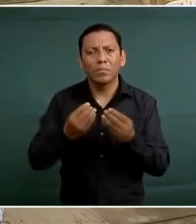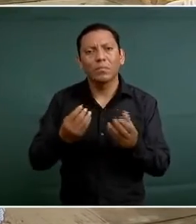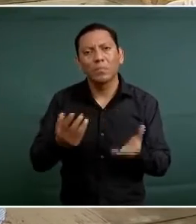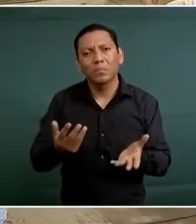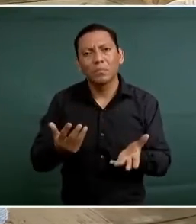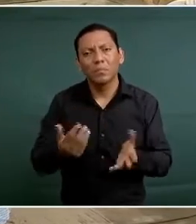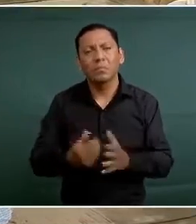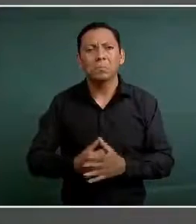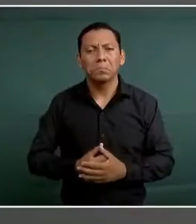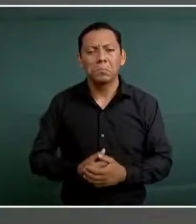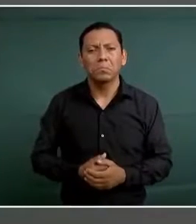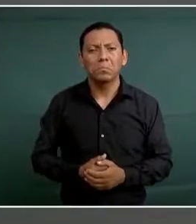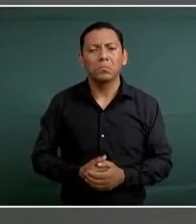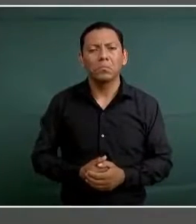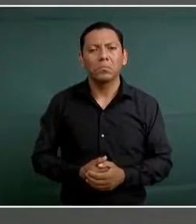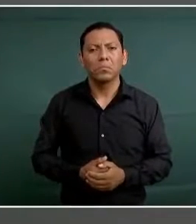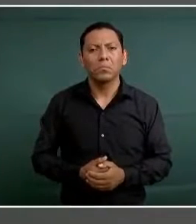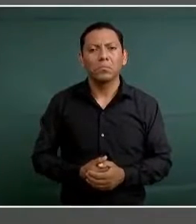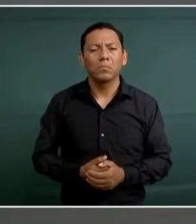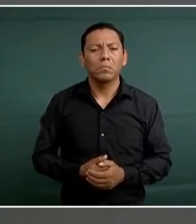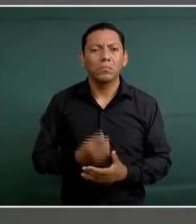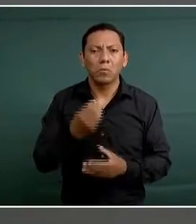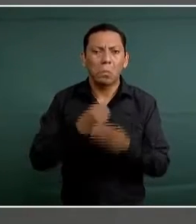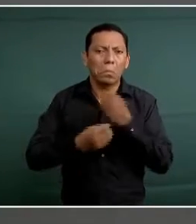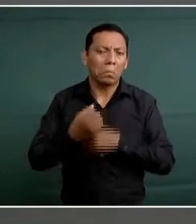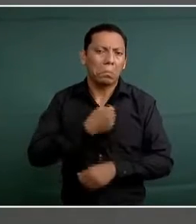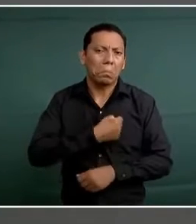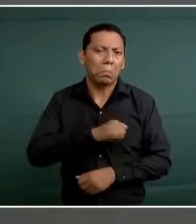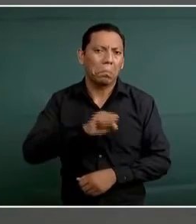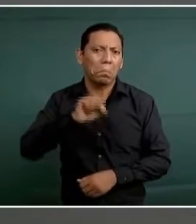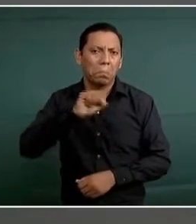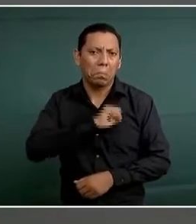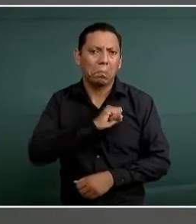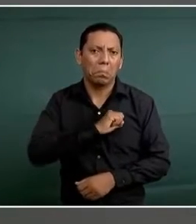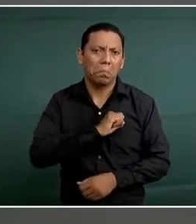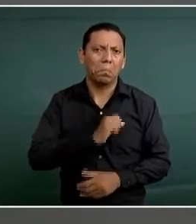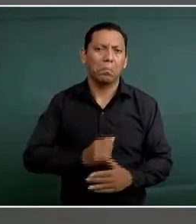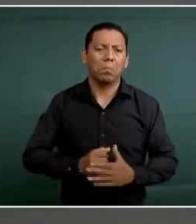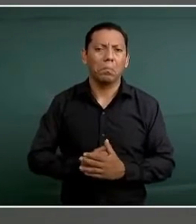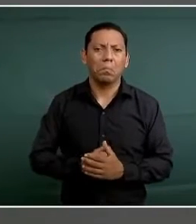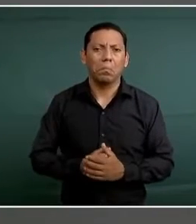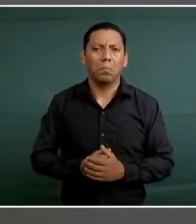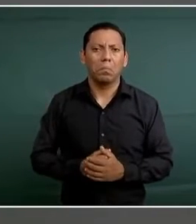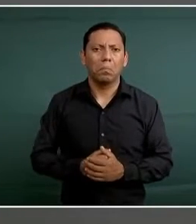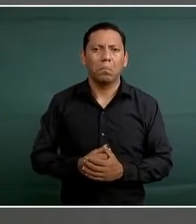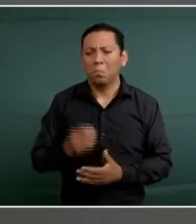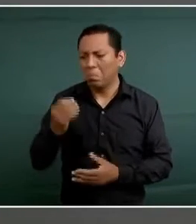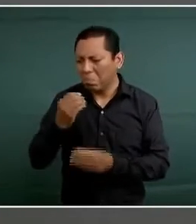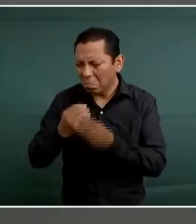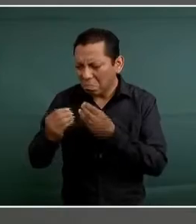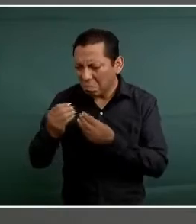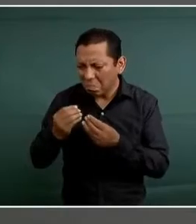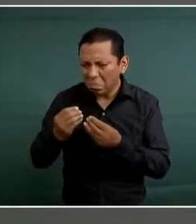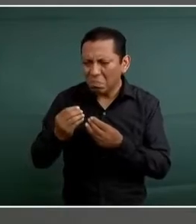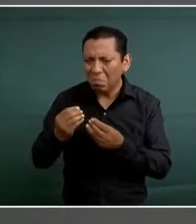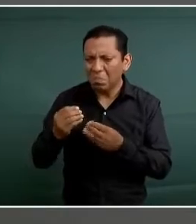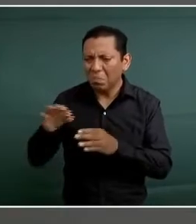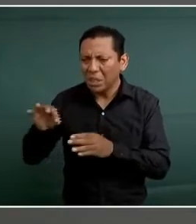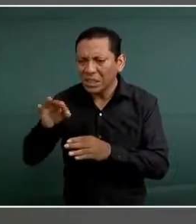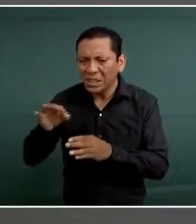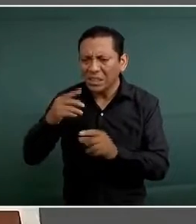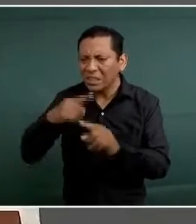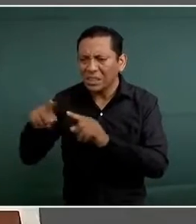comer saludable no comer productos chatarra